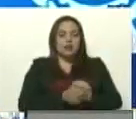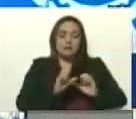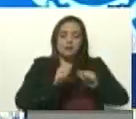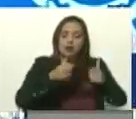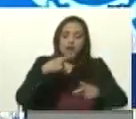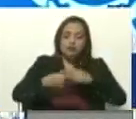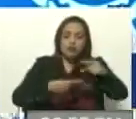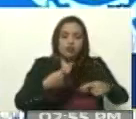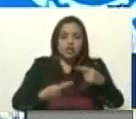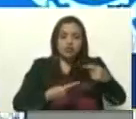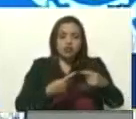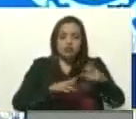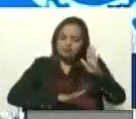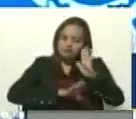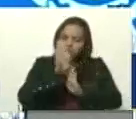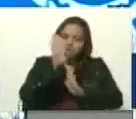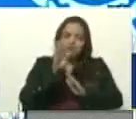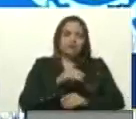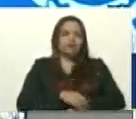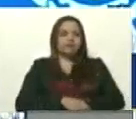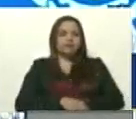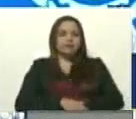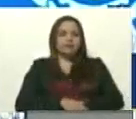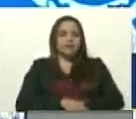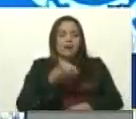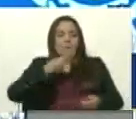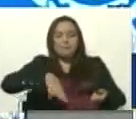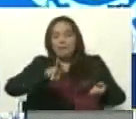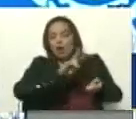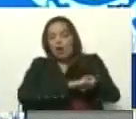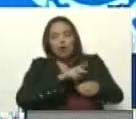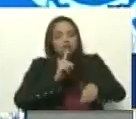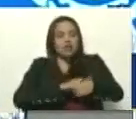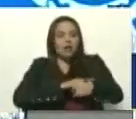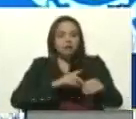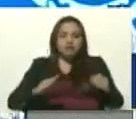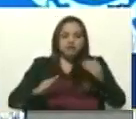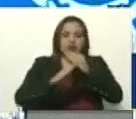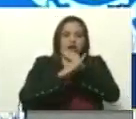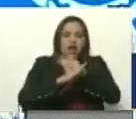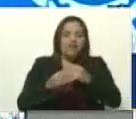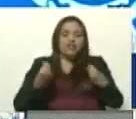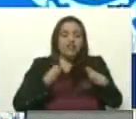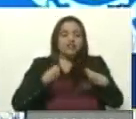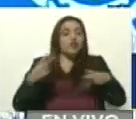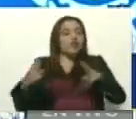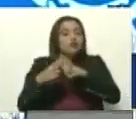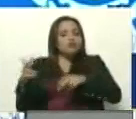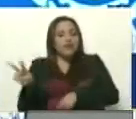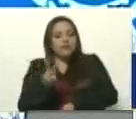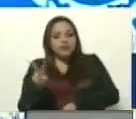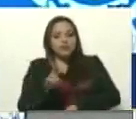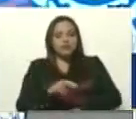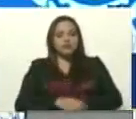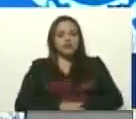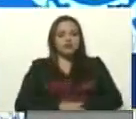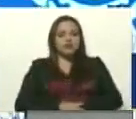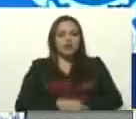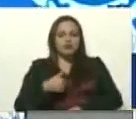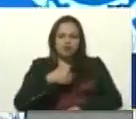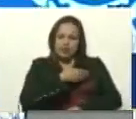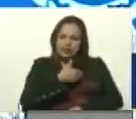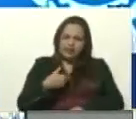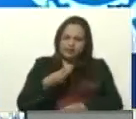proceso de crecimiento. Aún en el peor de los bloqueos que ha vivido y conocido nuestra República. Yo quería